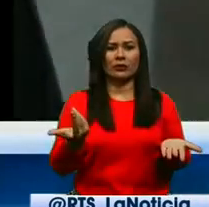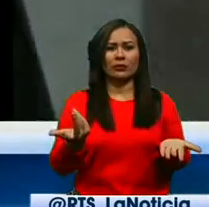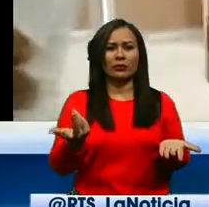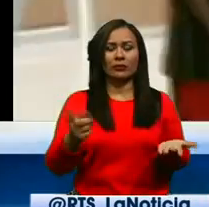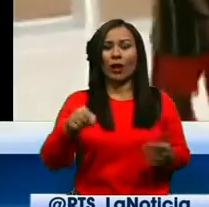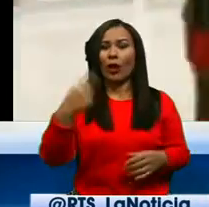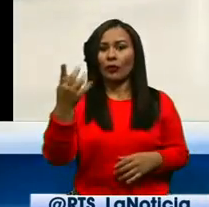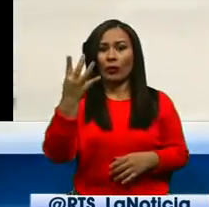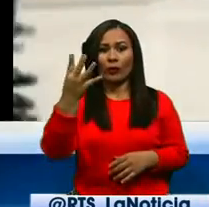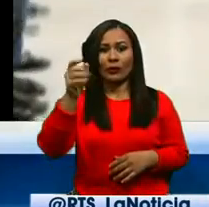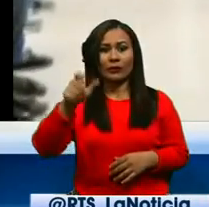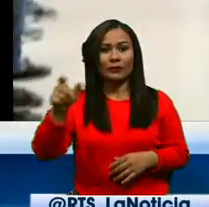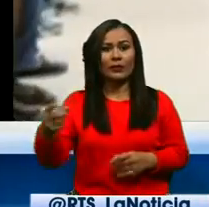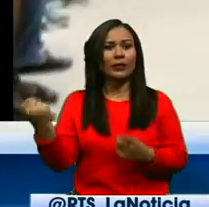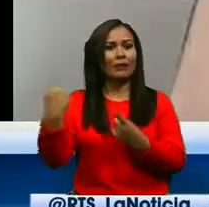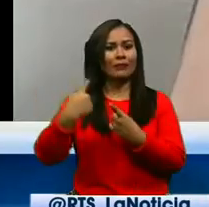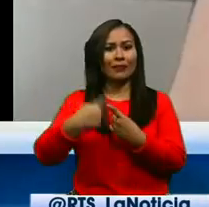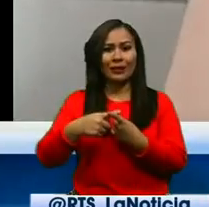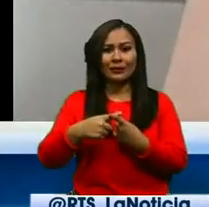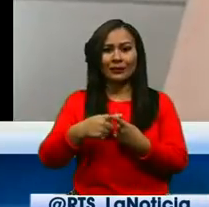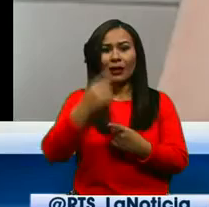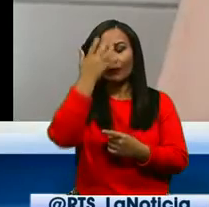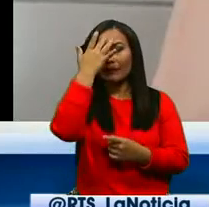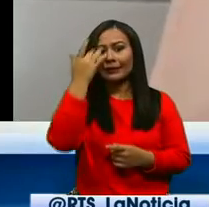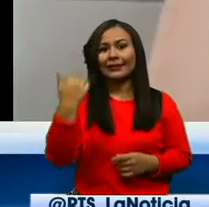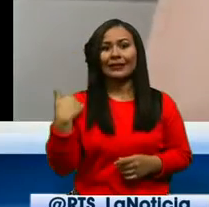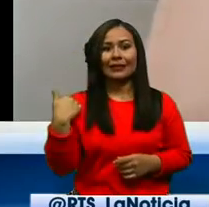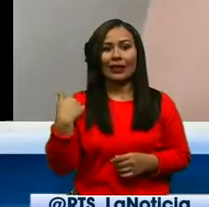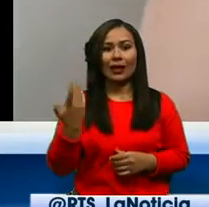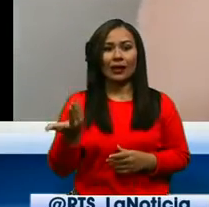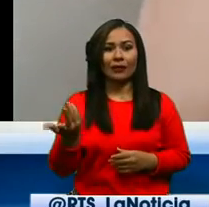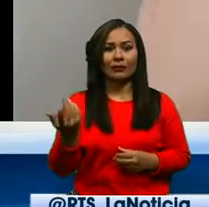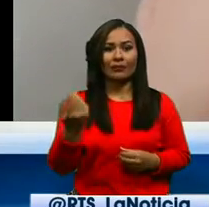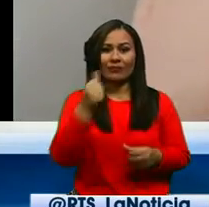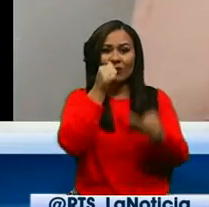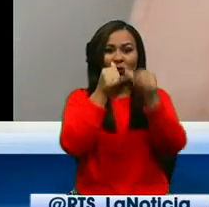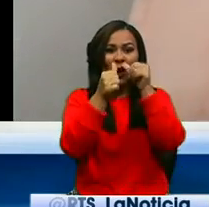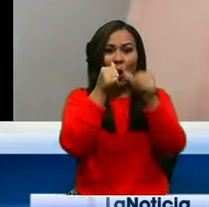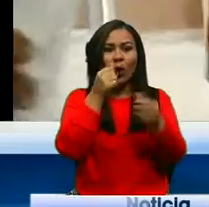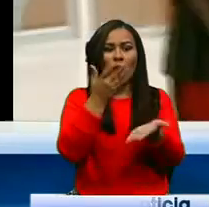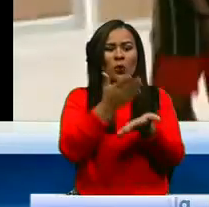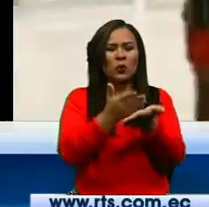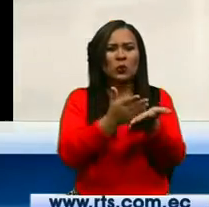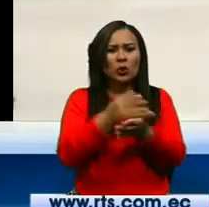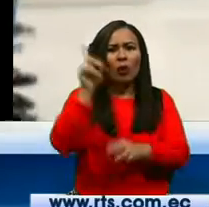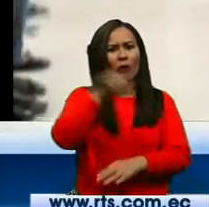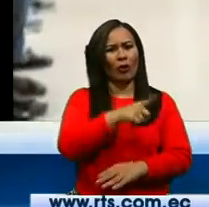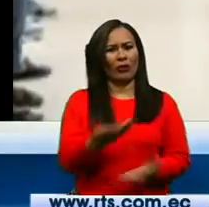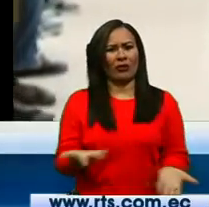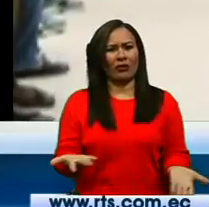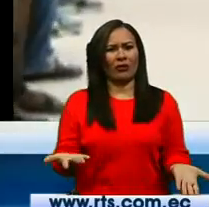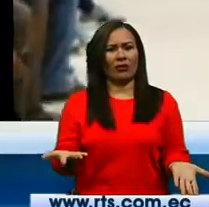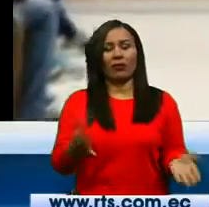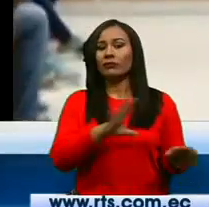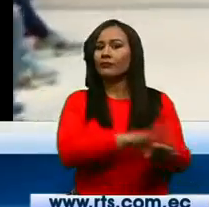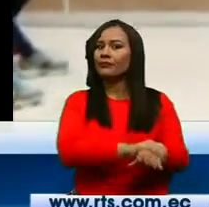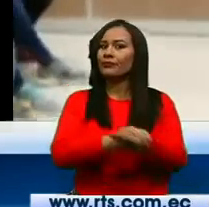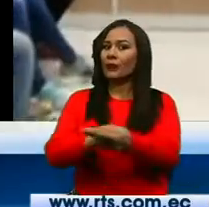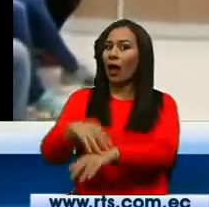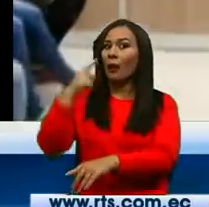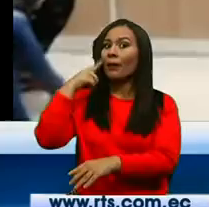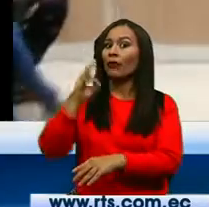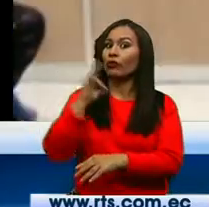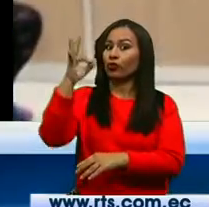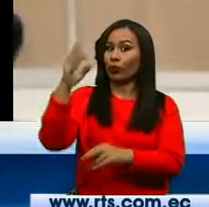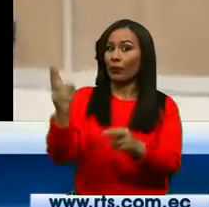4 detenciones más por tenencia de sustancias sujetas a fiscalización. Con la finalidad de evitar futuros